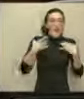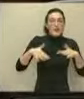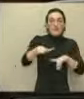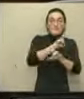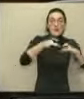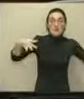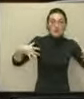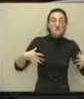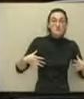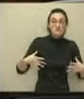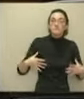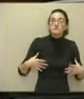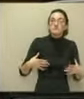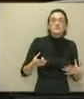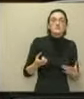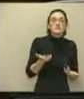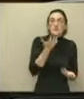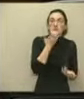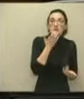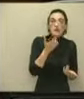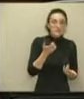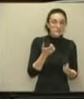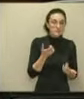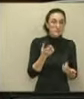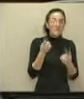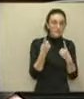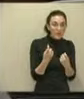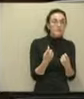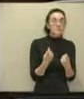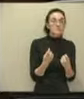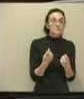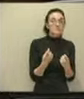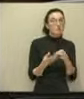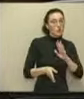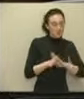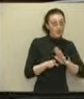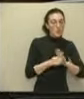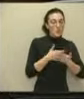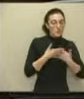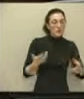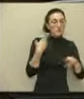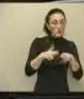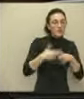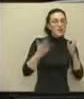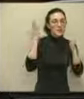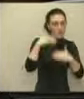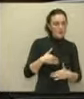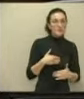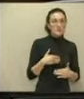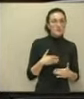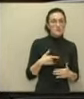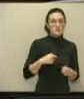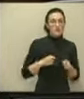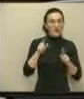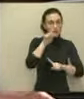Y, por lo tanto, nosotros creemos que sigue faltando una verdadera voluntad política para dar